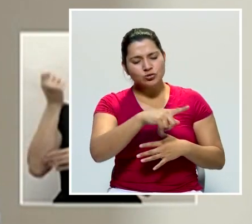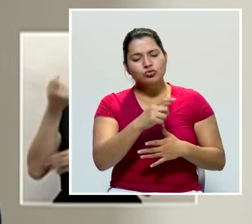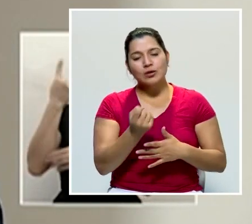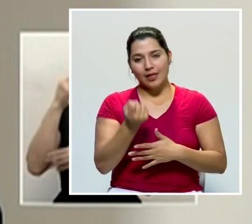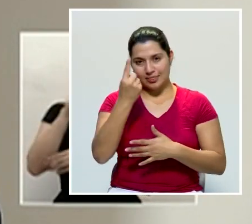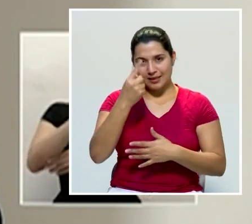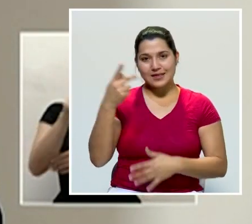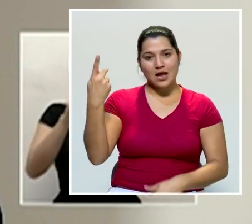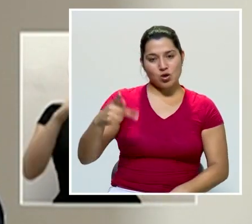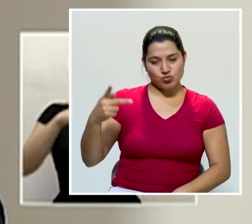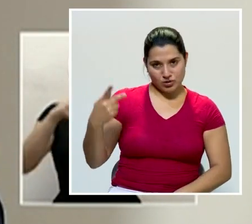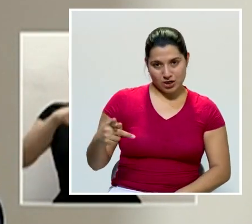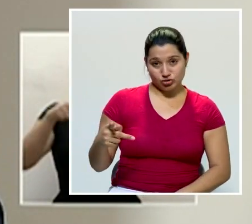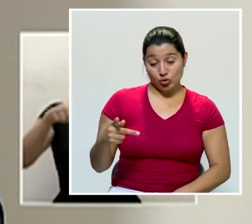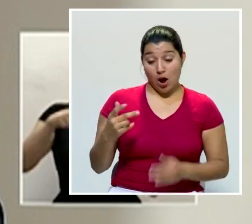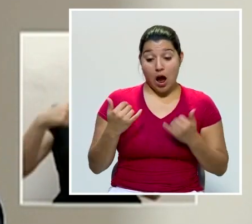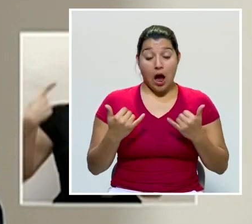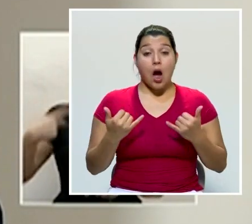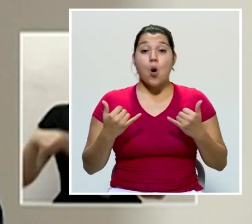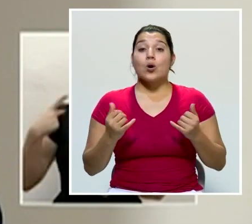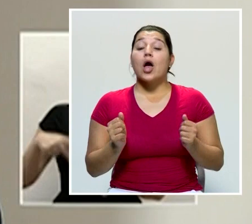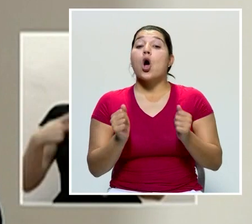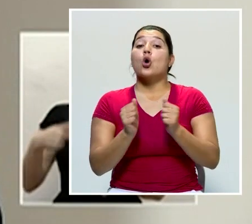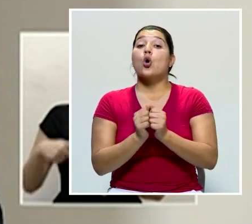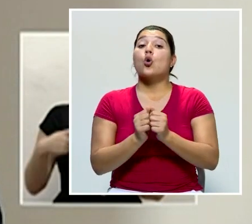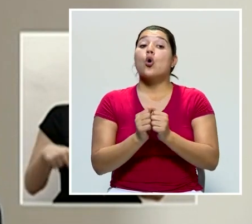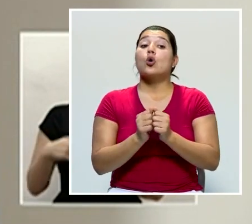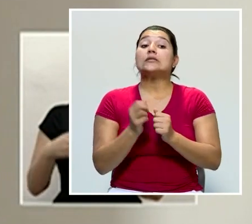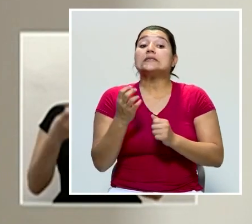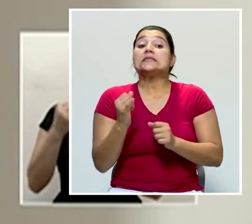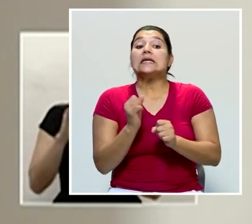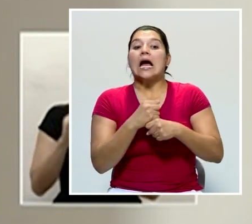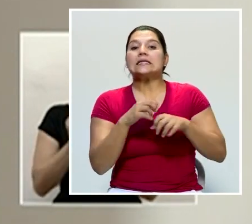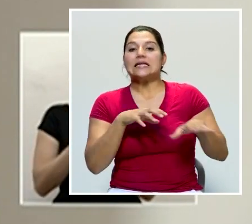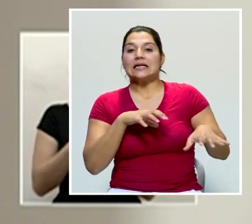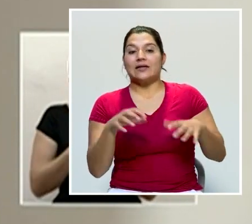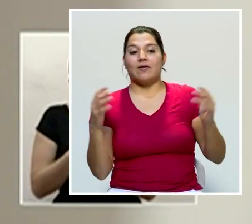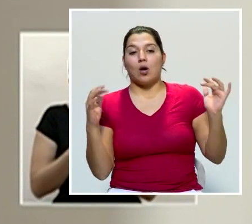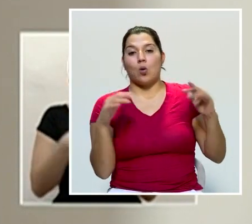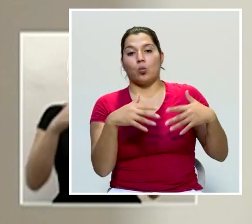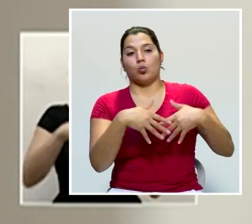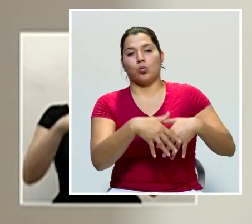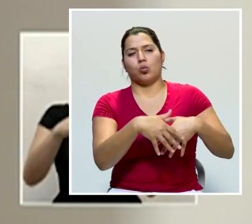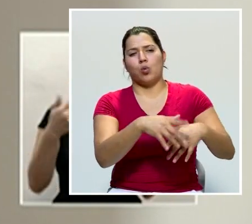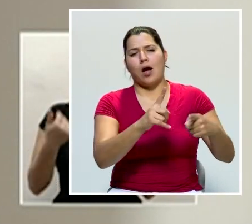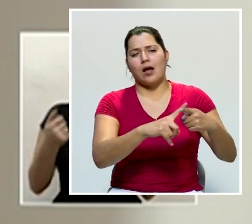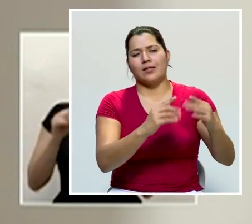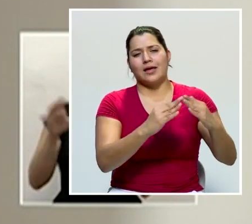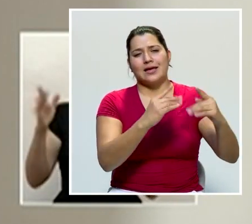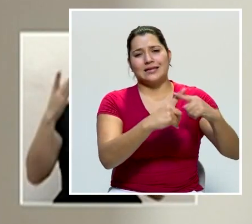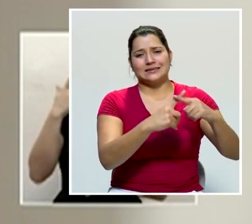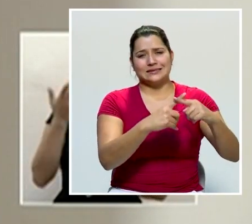el riesgo que existe con la romería de efectuarla en medio de una pandemia.